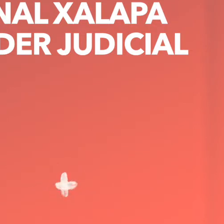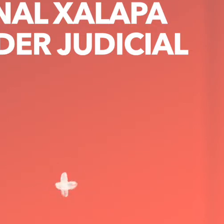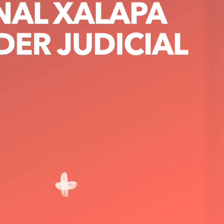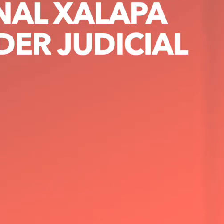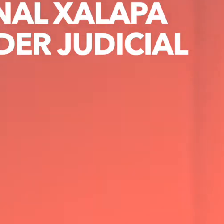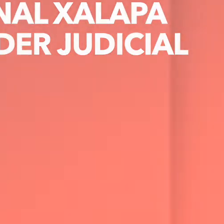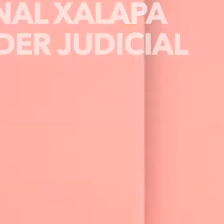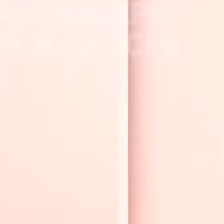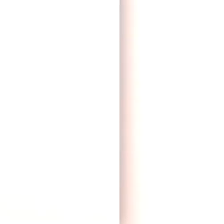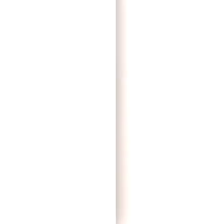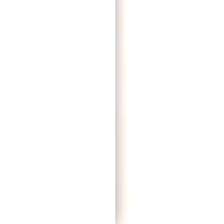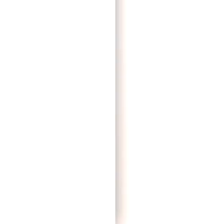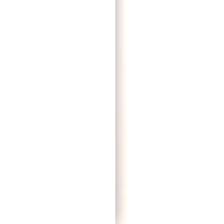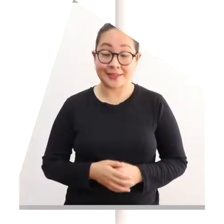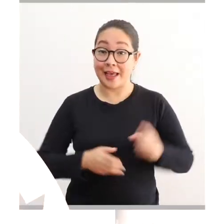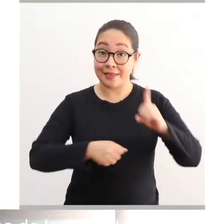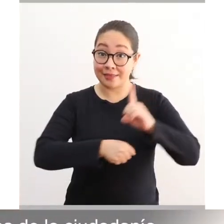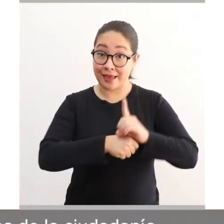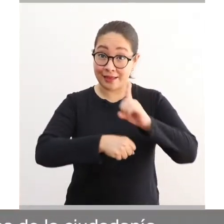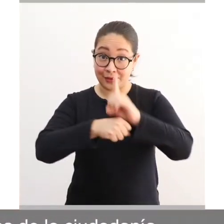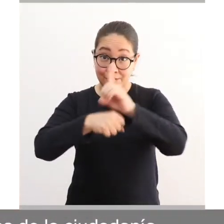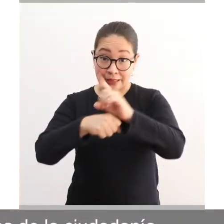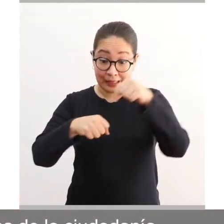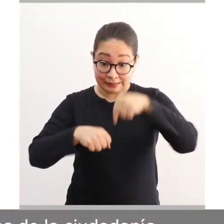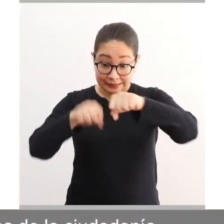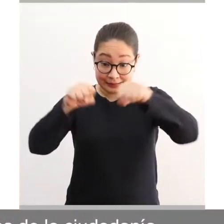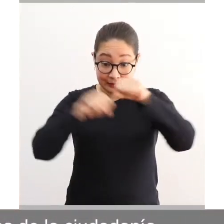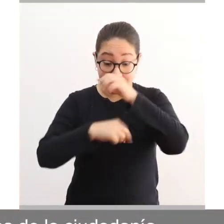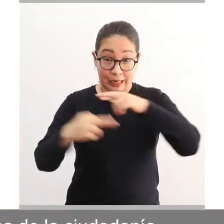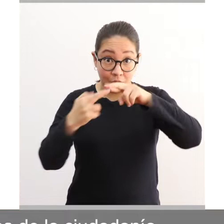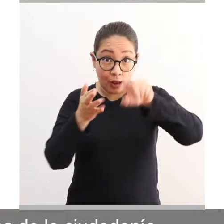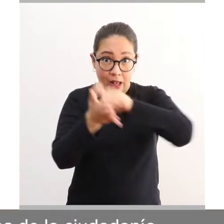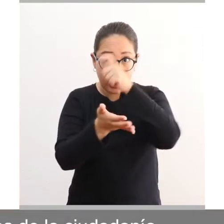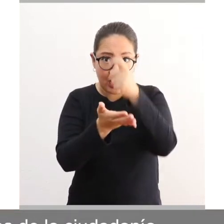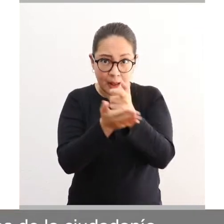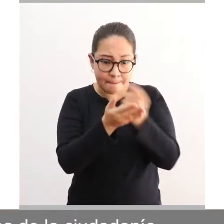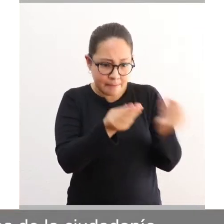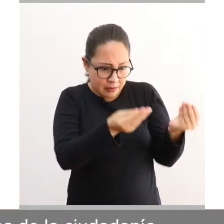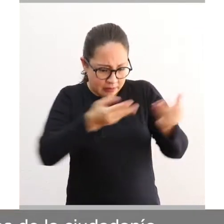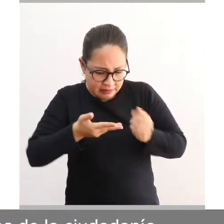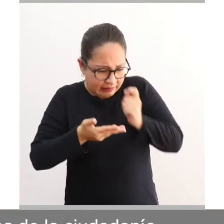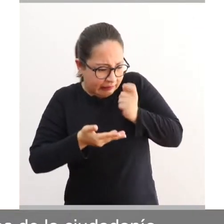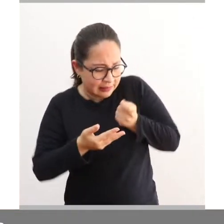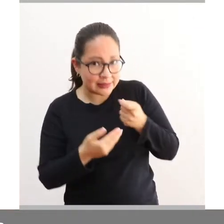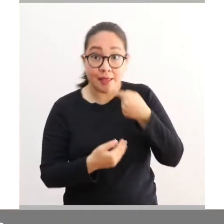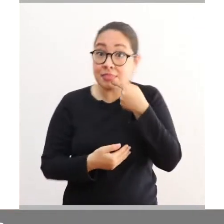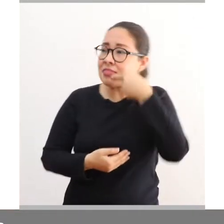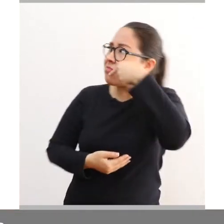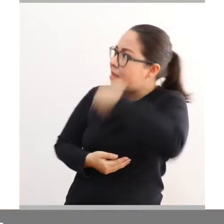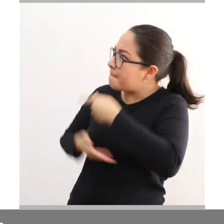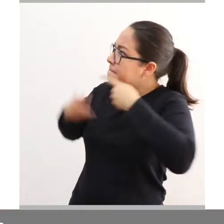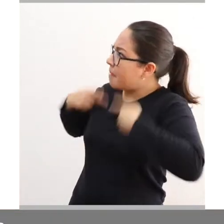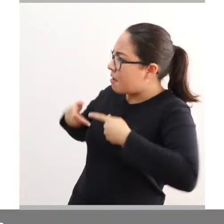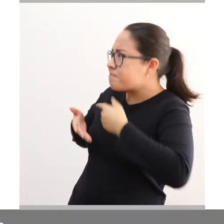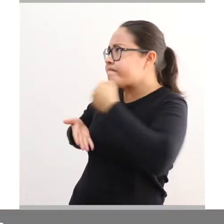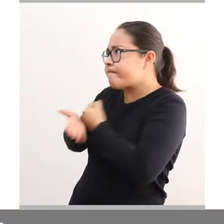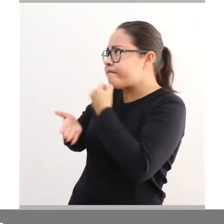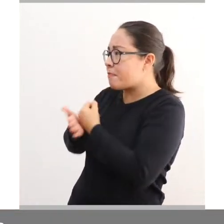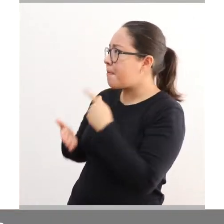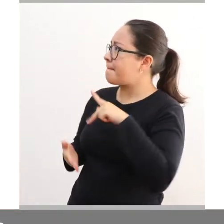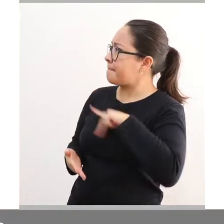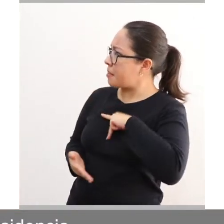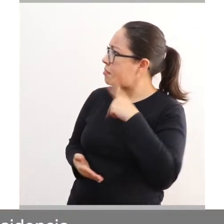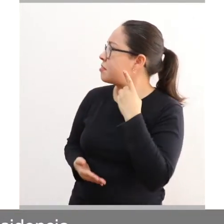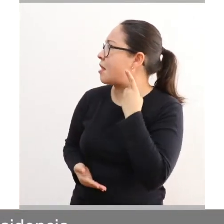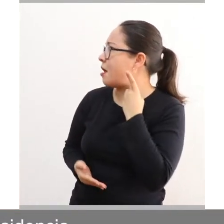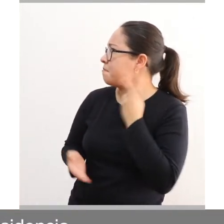Judicial de la Federación. Todos los días la Sala Regional Jalapa recibe demandas de la ciudadanía para hacer valer sus derechos